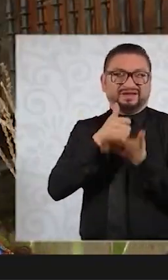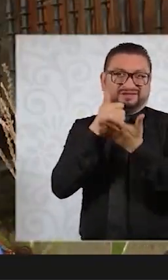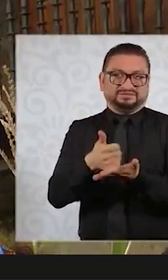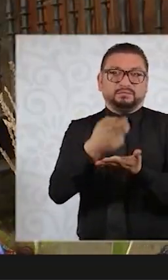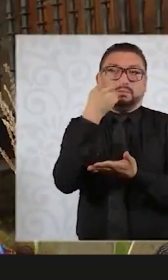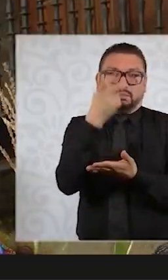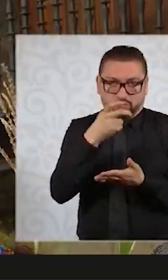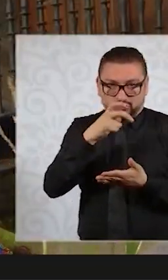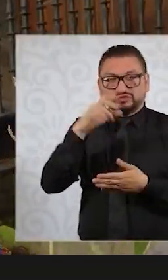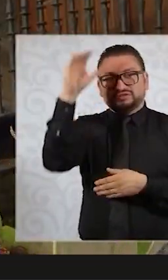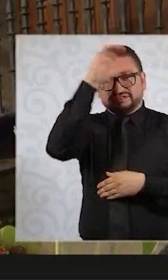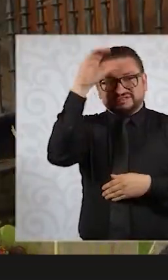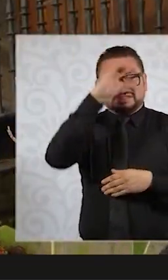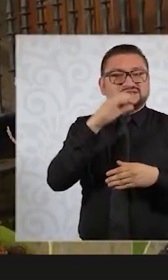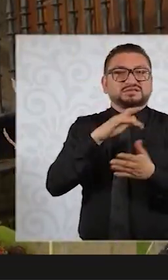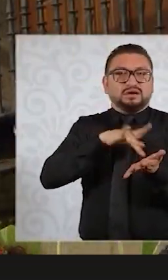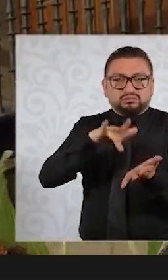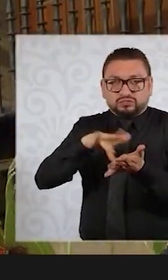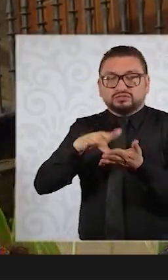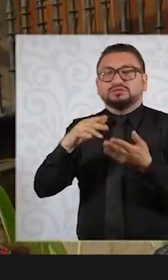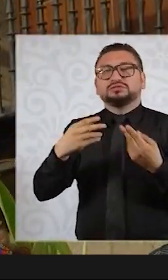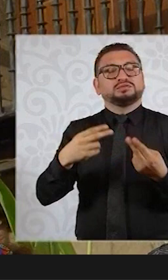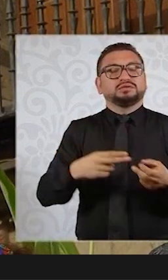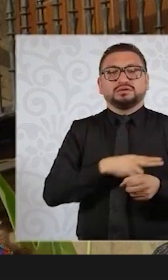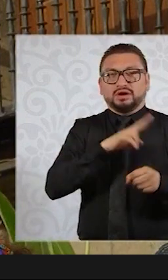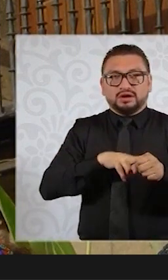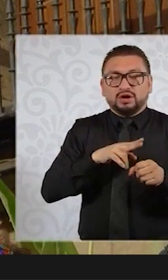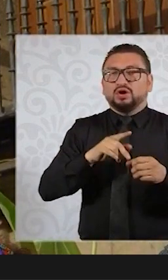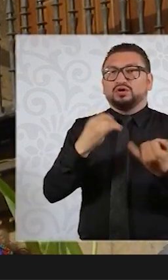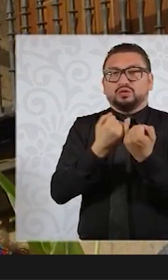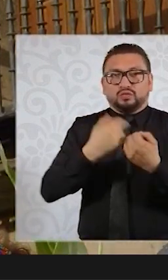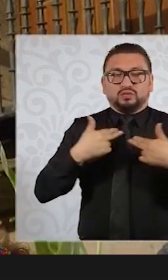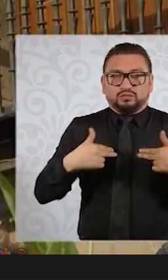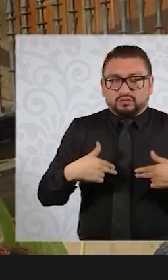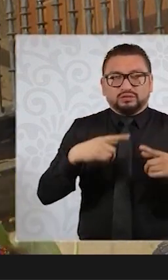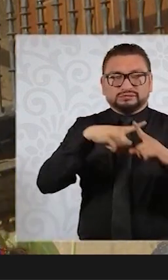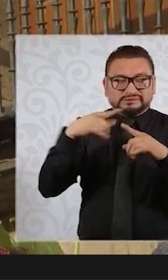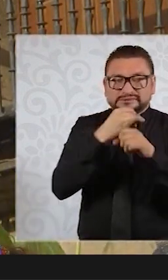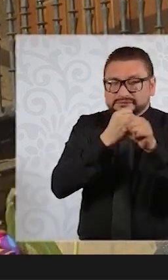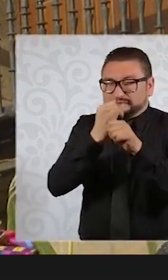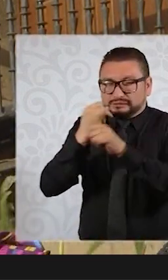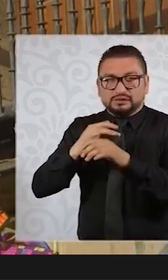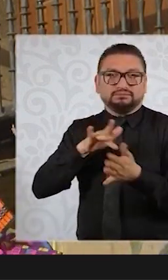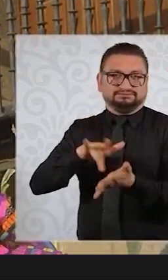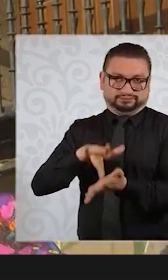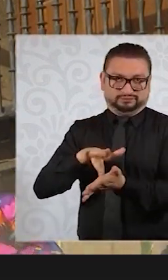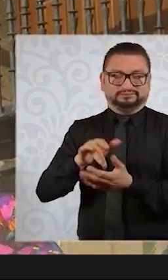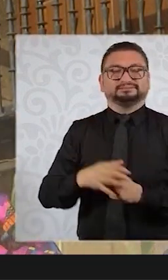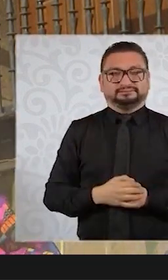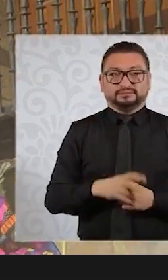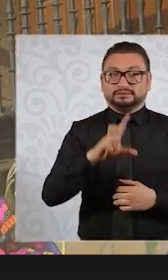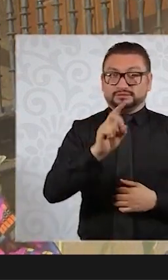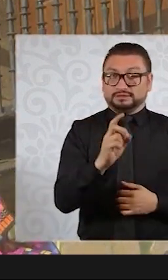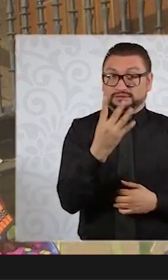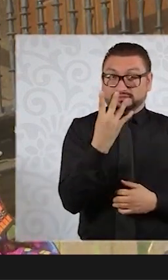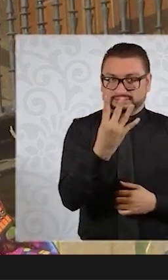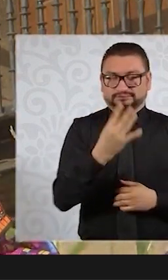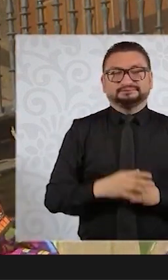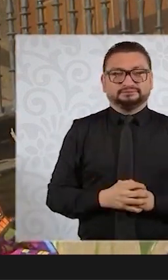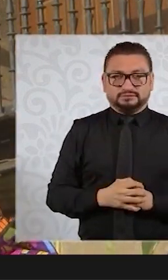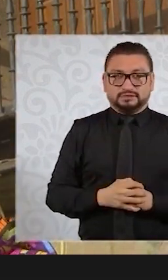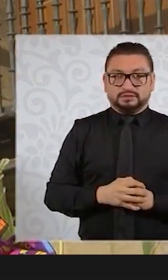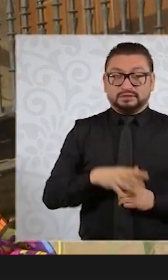constitucional, el Poder Ejecutivo de la Unión se deposita en un solo individuo. Entonces no puede haber una presidenta y un